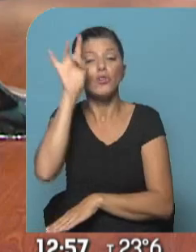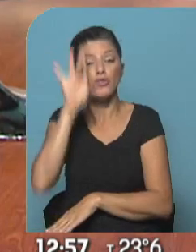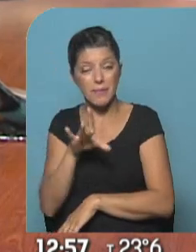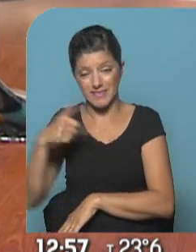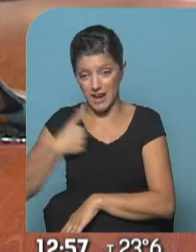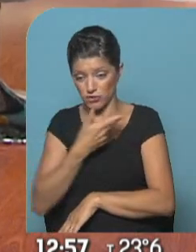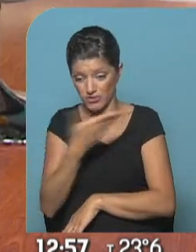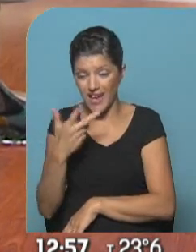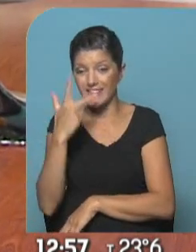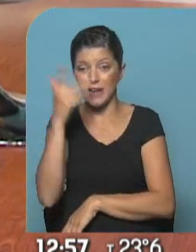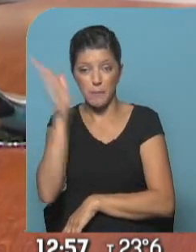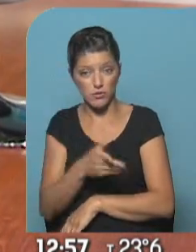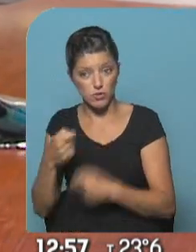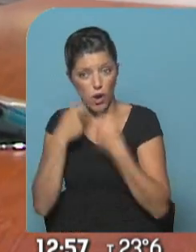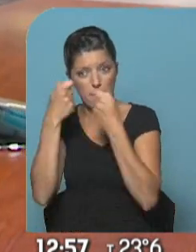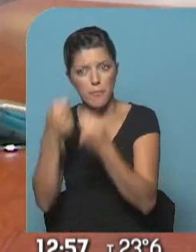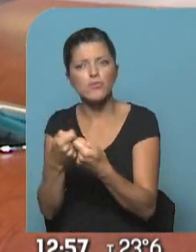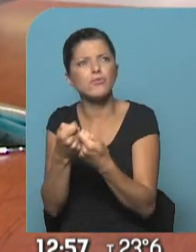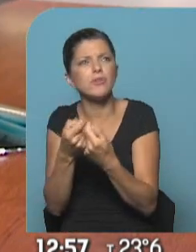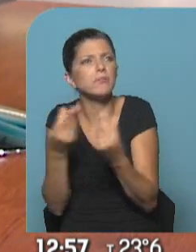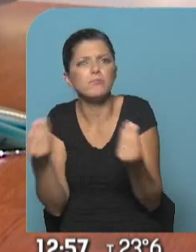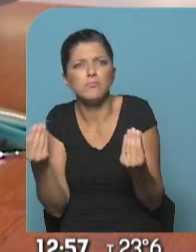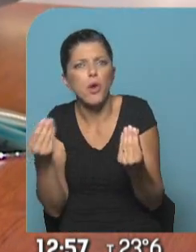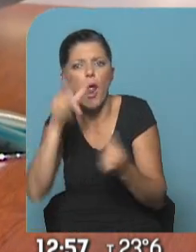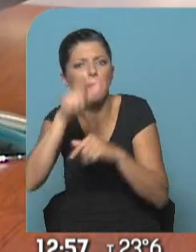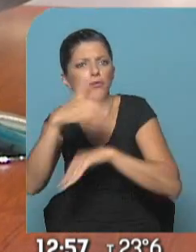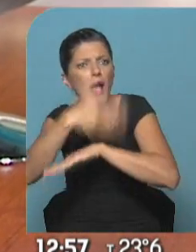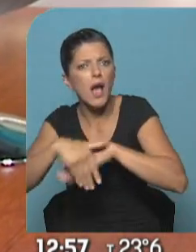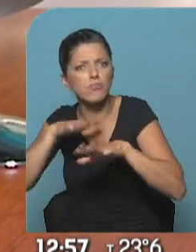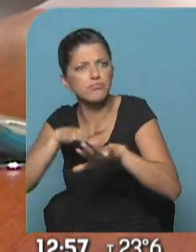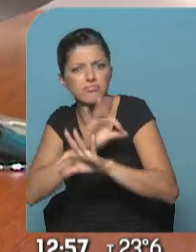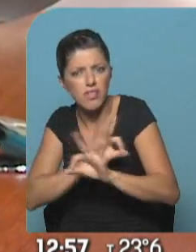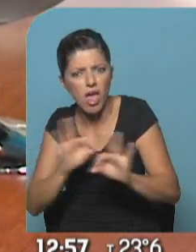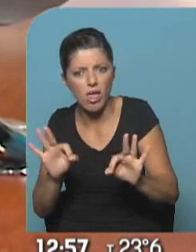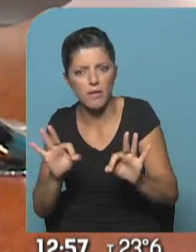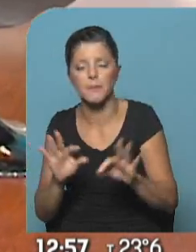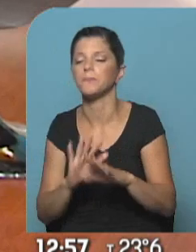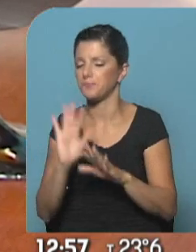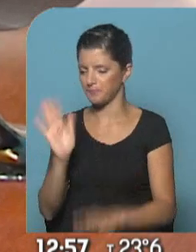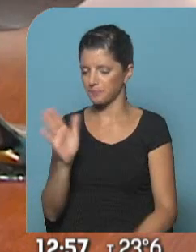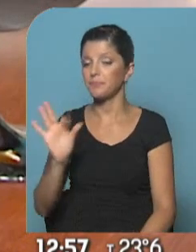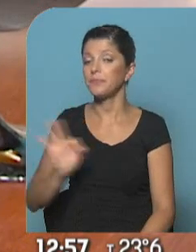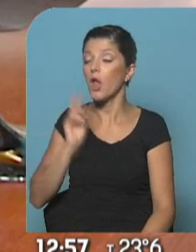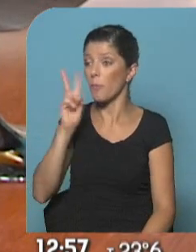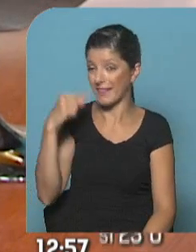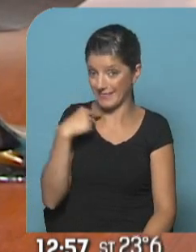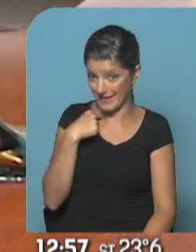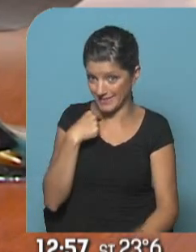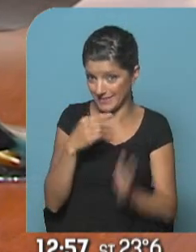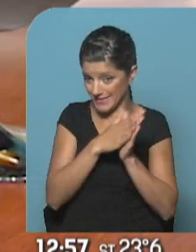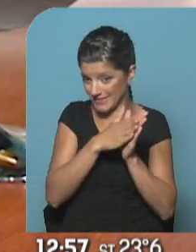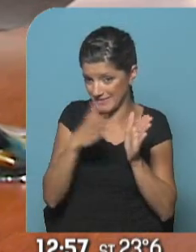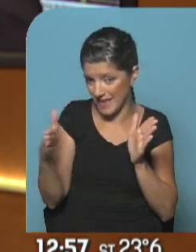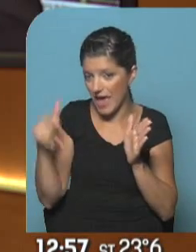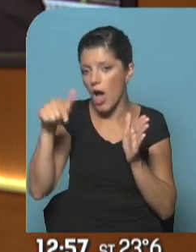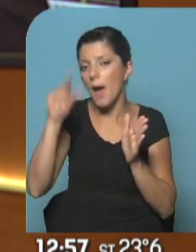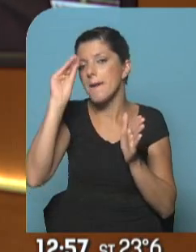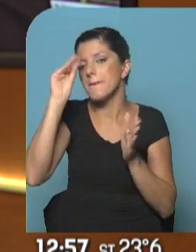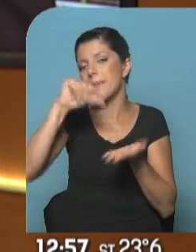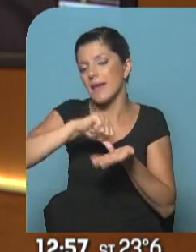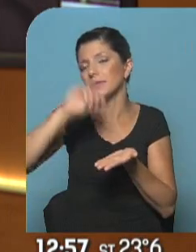está la gente en la calle como uno imaginaría que debería estar? Sí, porque desde 2013 Brasil no es más el mismo, ¿no? Cuando uno